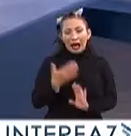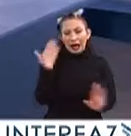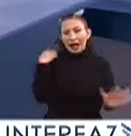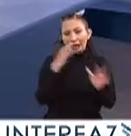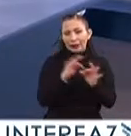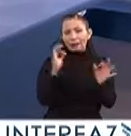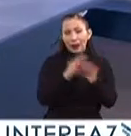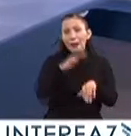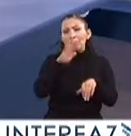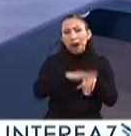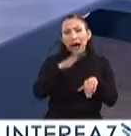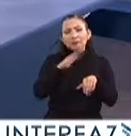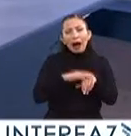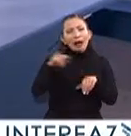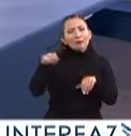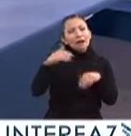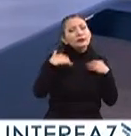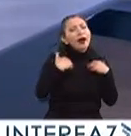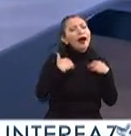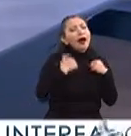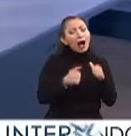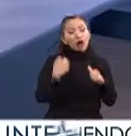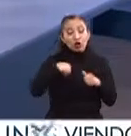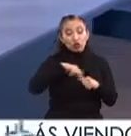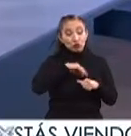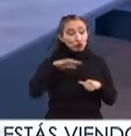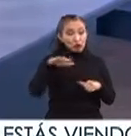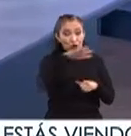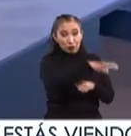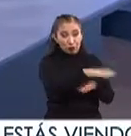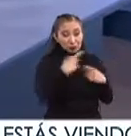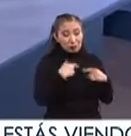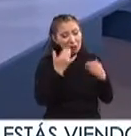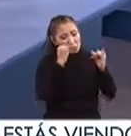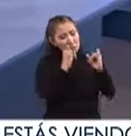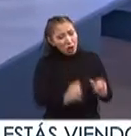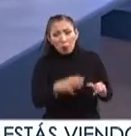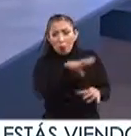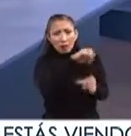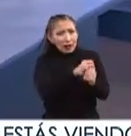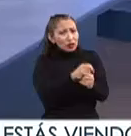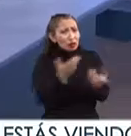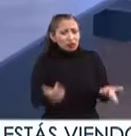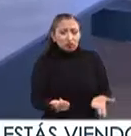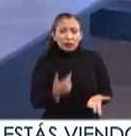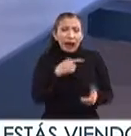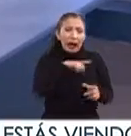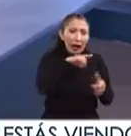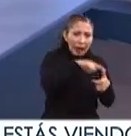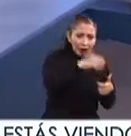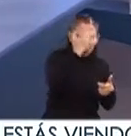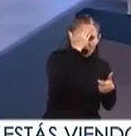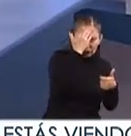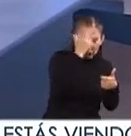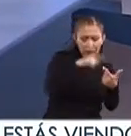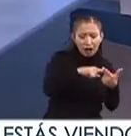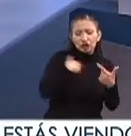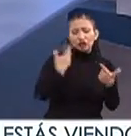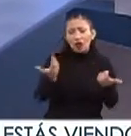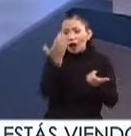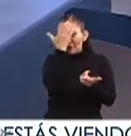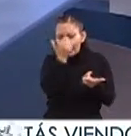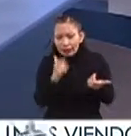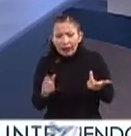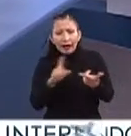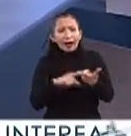platicábamos, Omar, cada vez más se entiende que somos pues individuos integrales, ¿no? Está por una parte el conocimiento, el desarrollo de